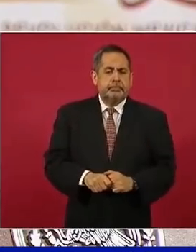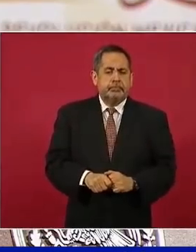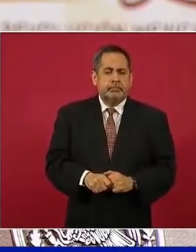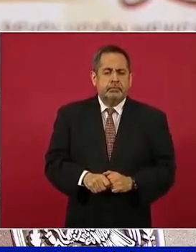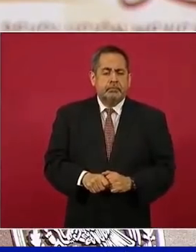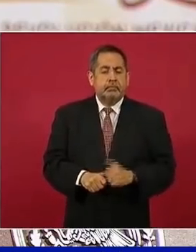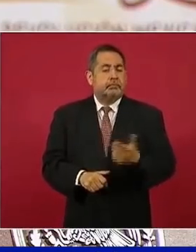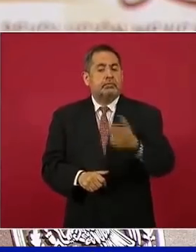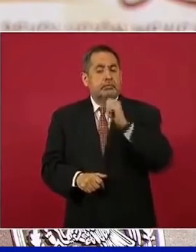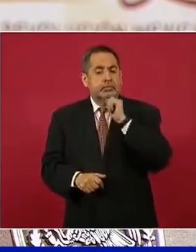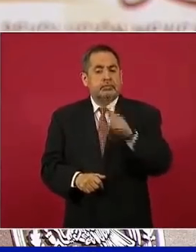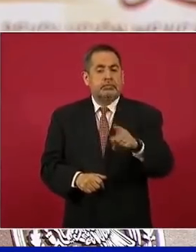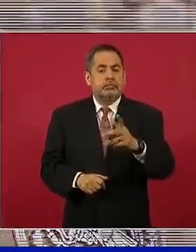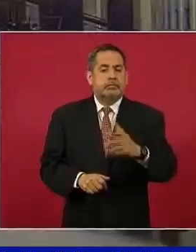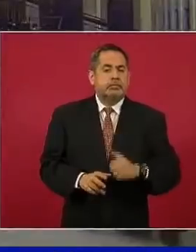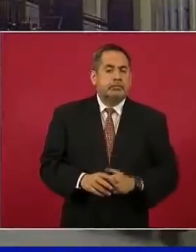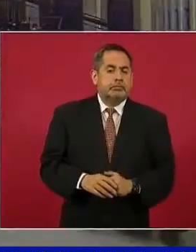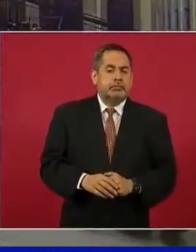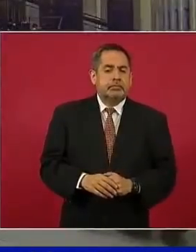Presidente. Y además,